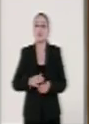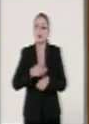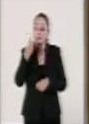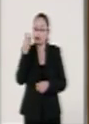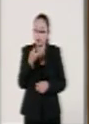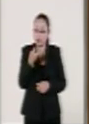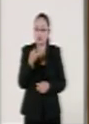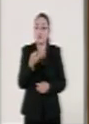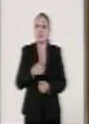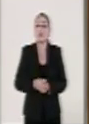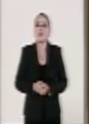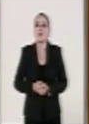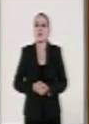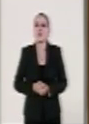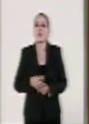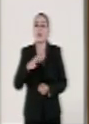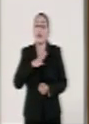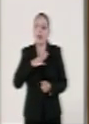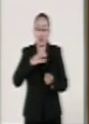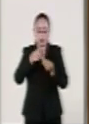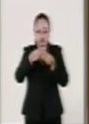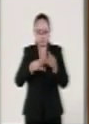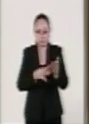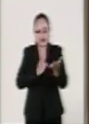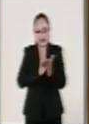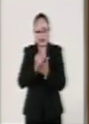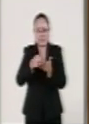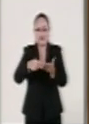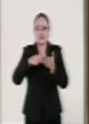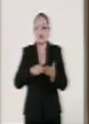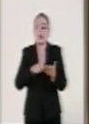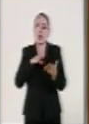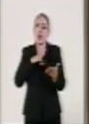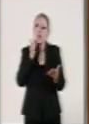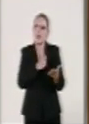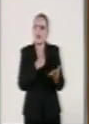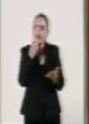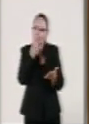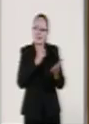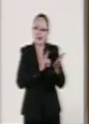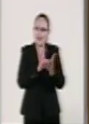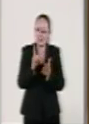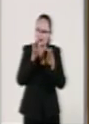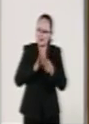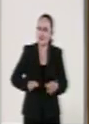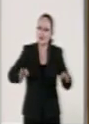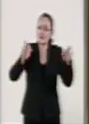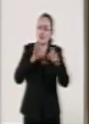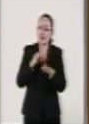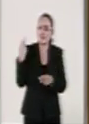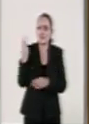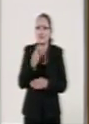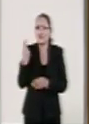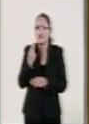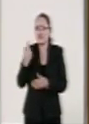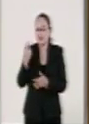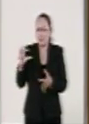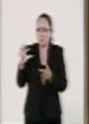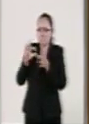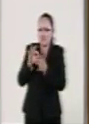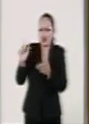y como reconoce el proyecto de dictamen, se trata de derechos indeclinables que requieren un desarrollo